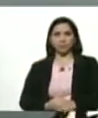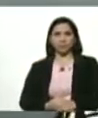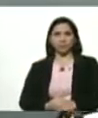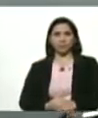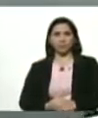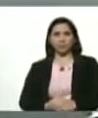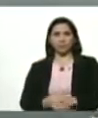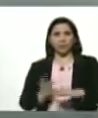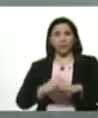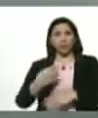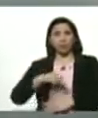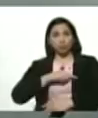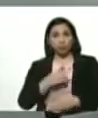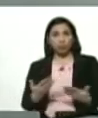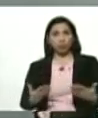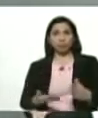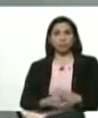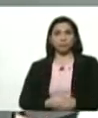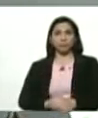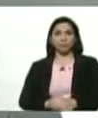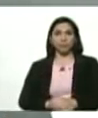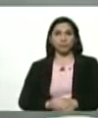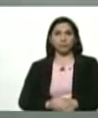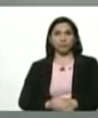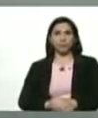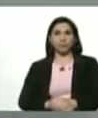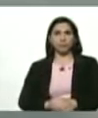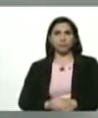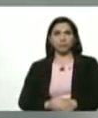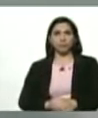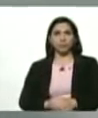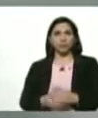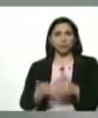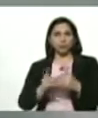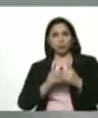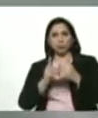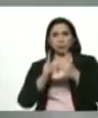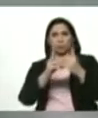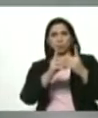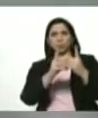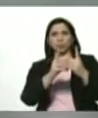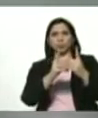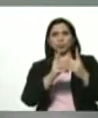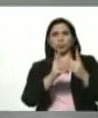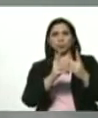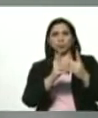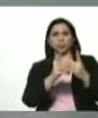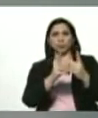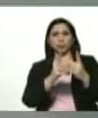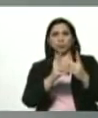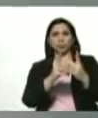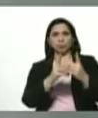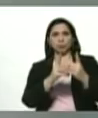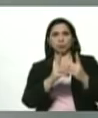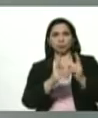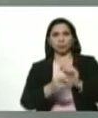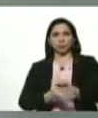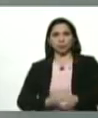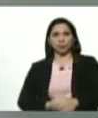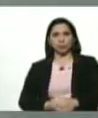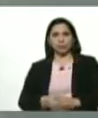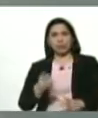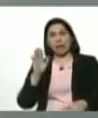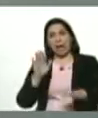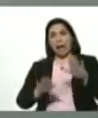porque nosotros llevamos lo que es el seguimiento de algo